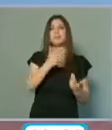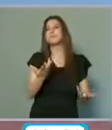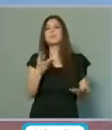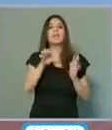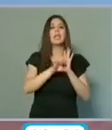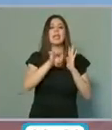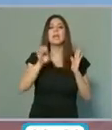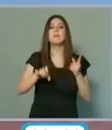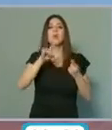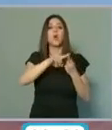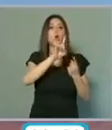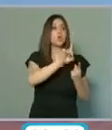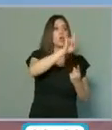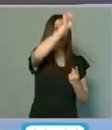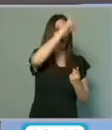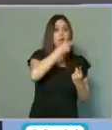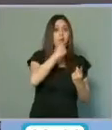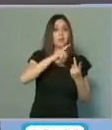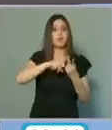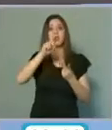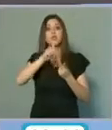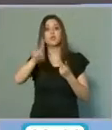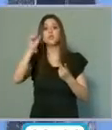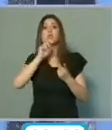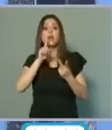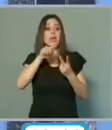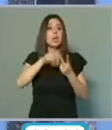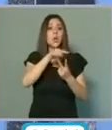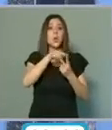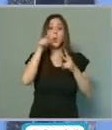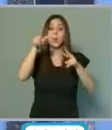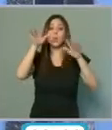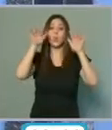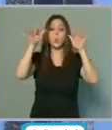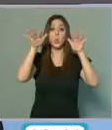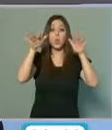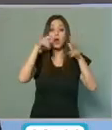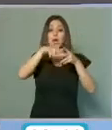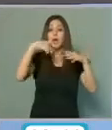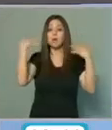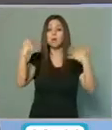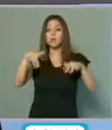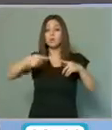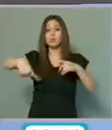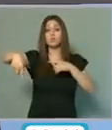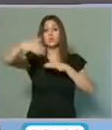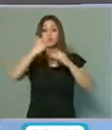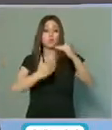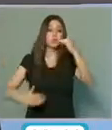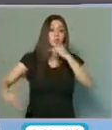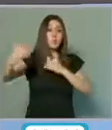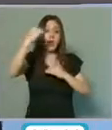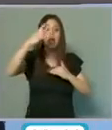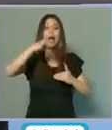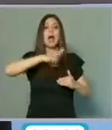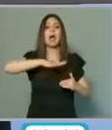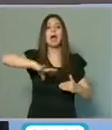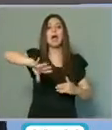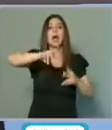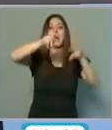un dios y una diosa que son la gran deidad. Y a partir de eso hay todo un panteón de dioses de